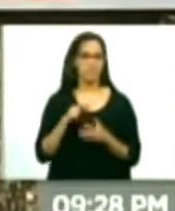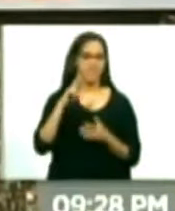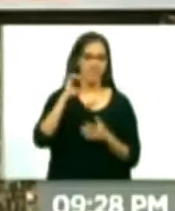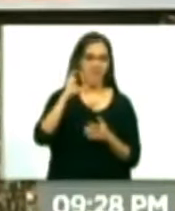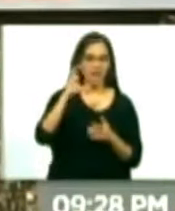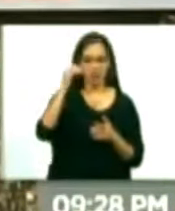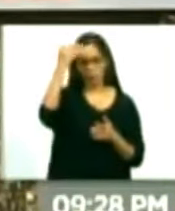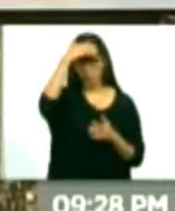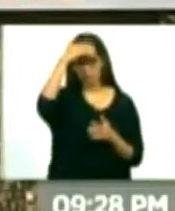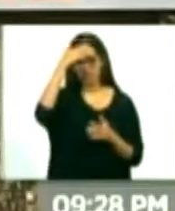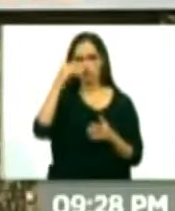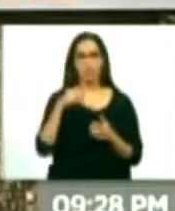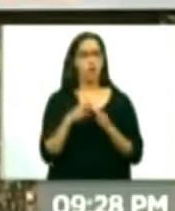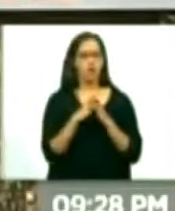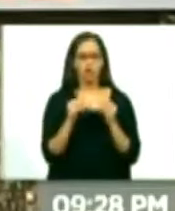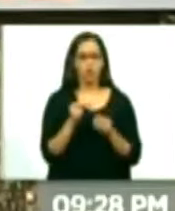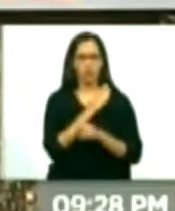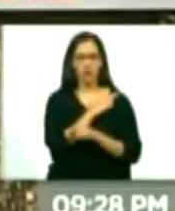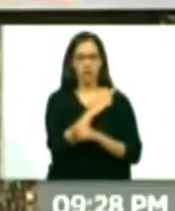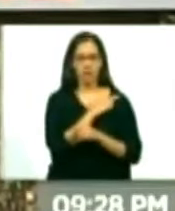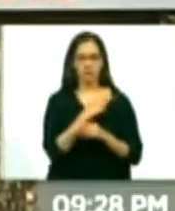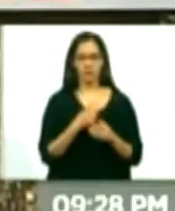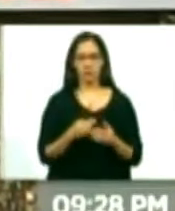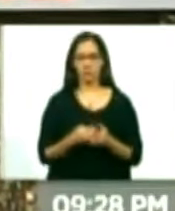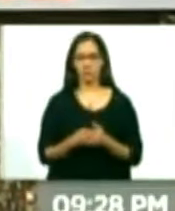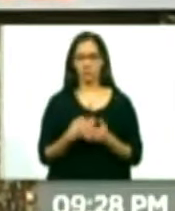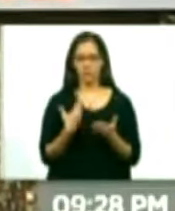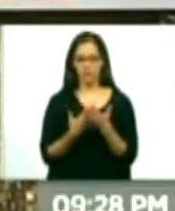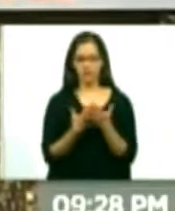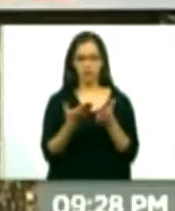también, todos los jefes de los partidos están ahí,